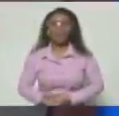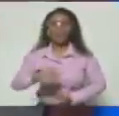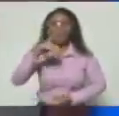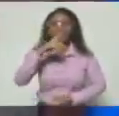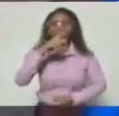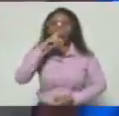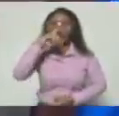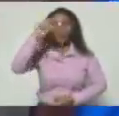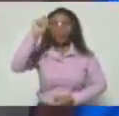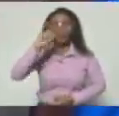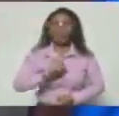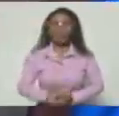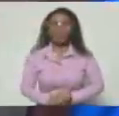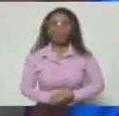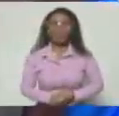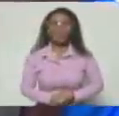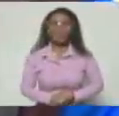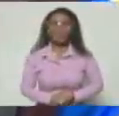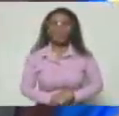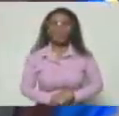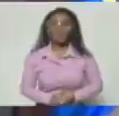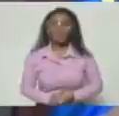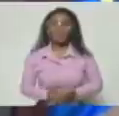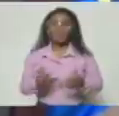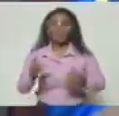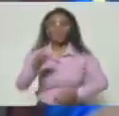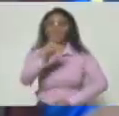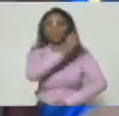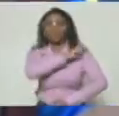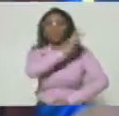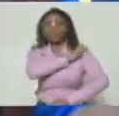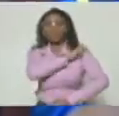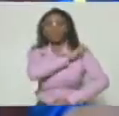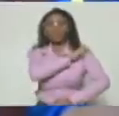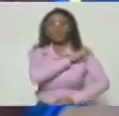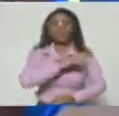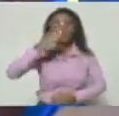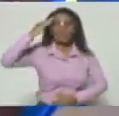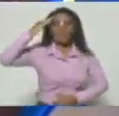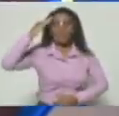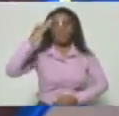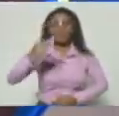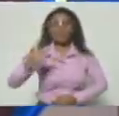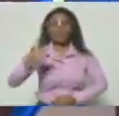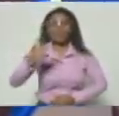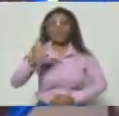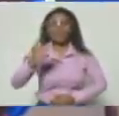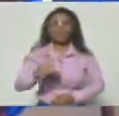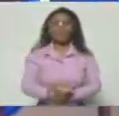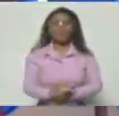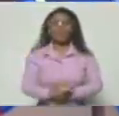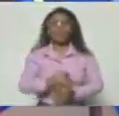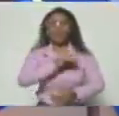Nicolás Maduro Moros, comandante en jefe de la Fuerza Armada Nacional Bolivariana.